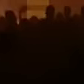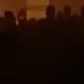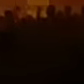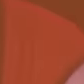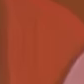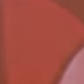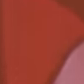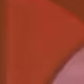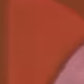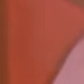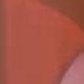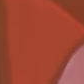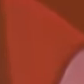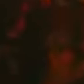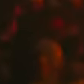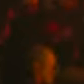¡Arriba!